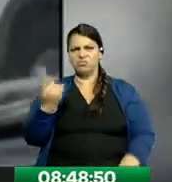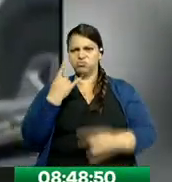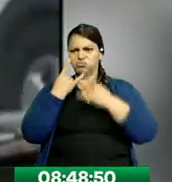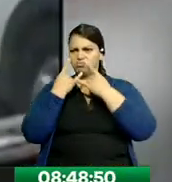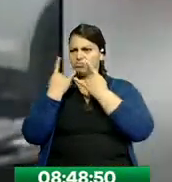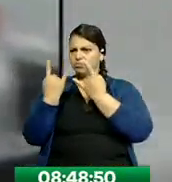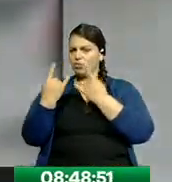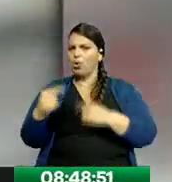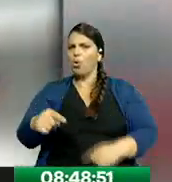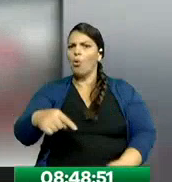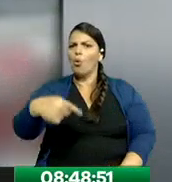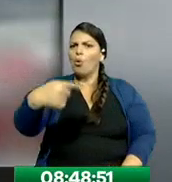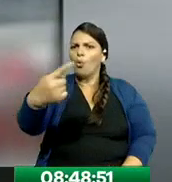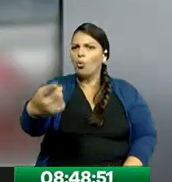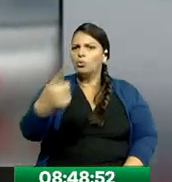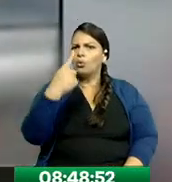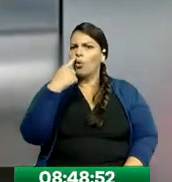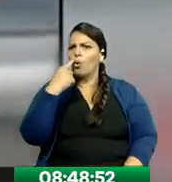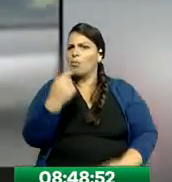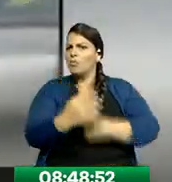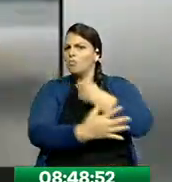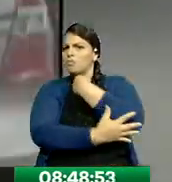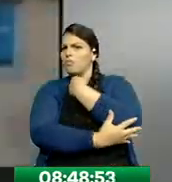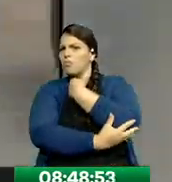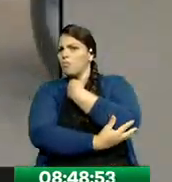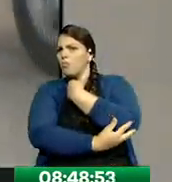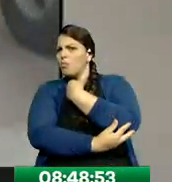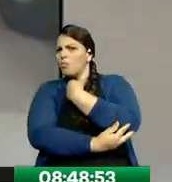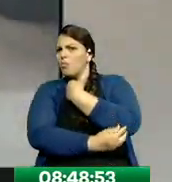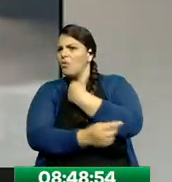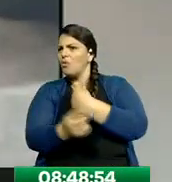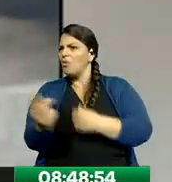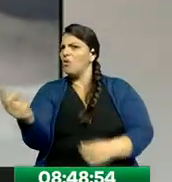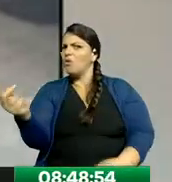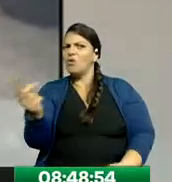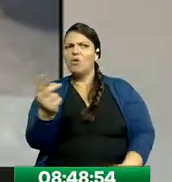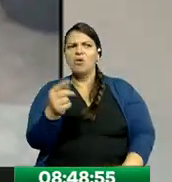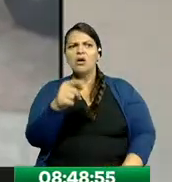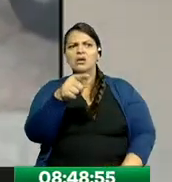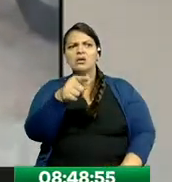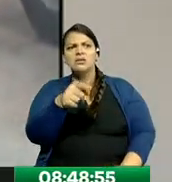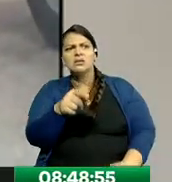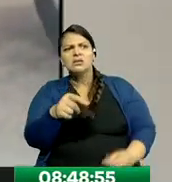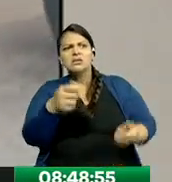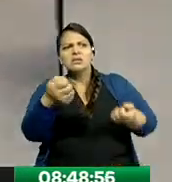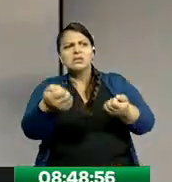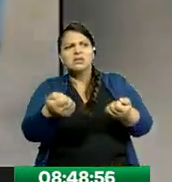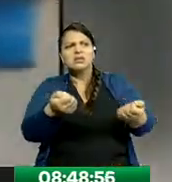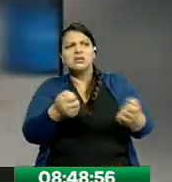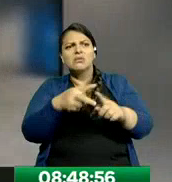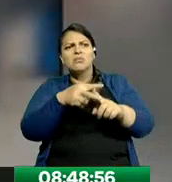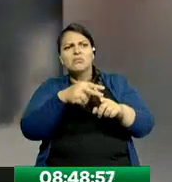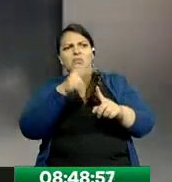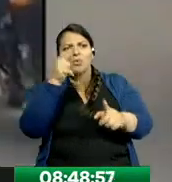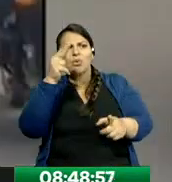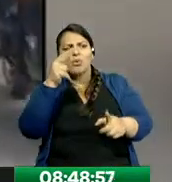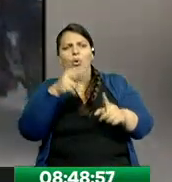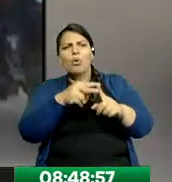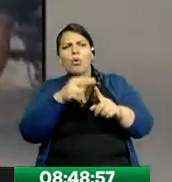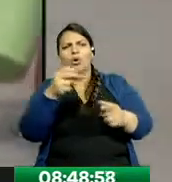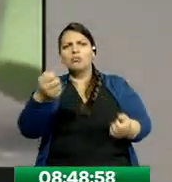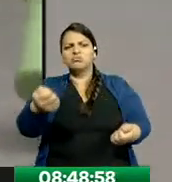se cae, se da la vuelta un camión de cola con cosas